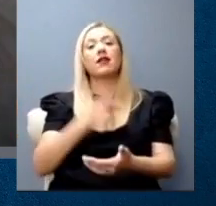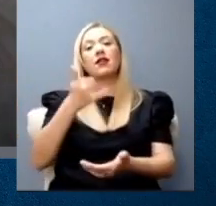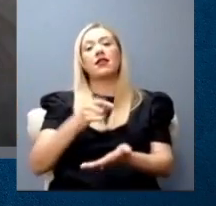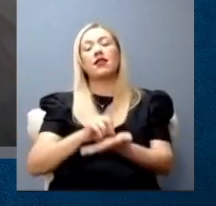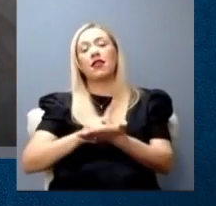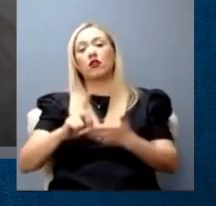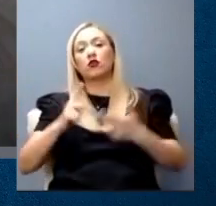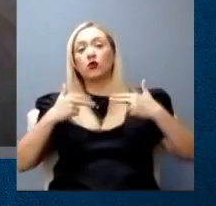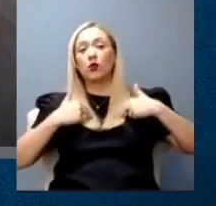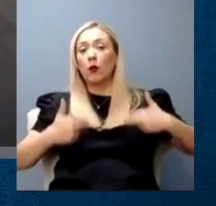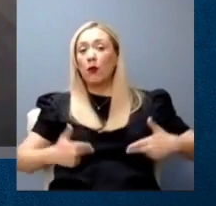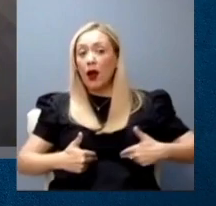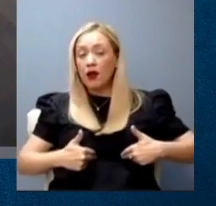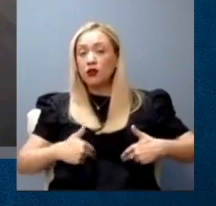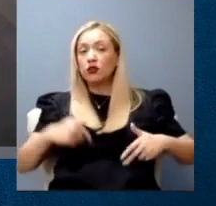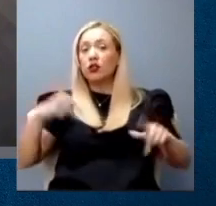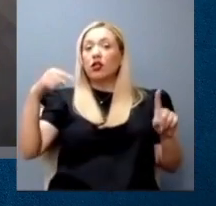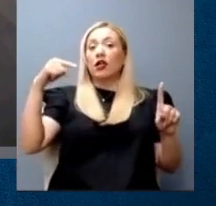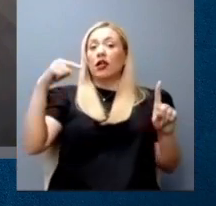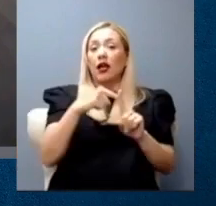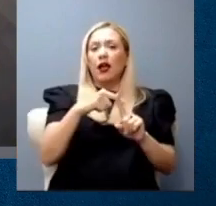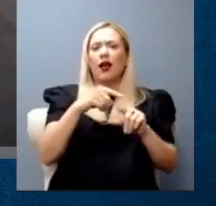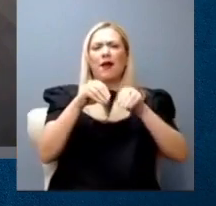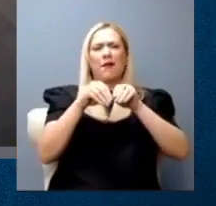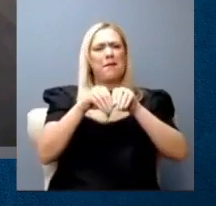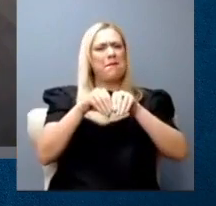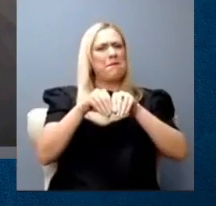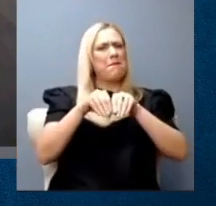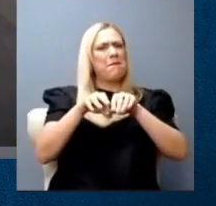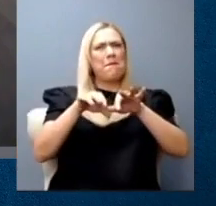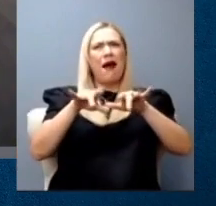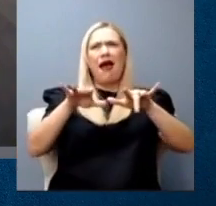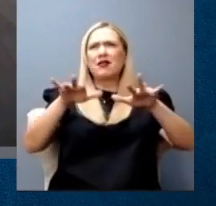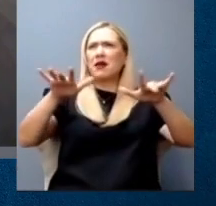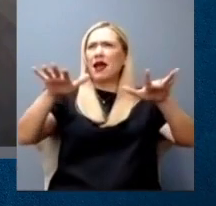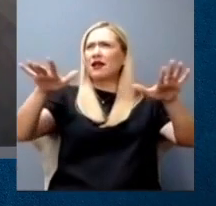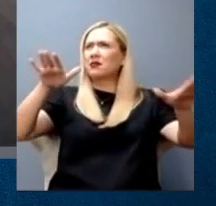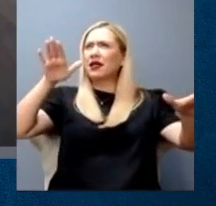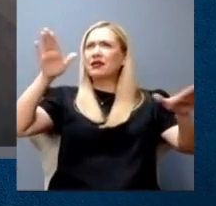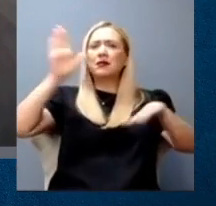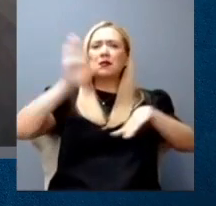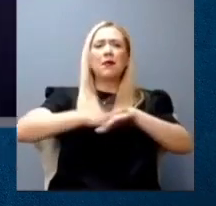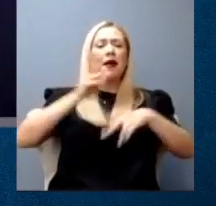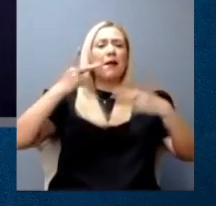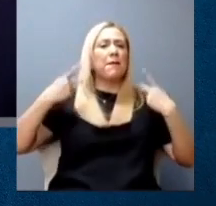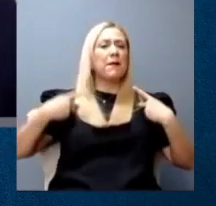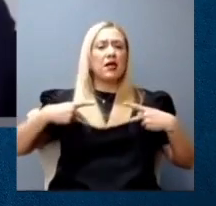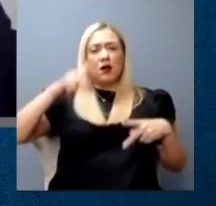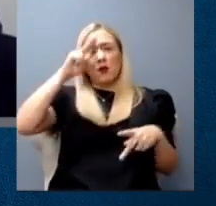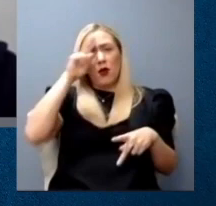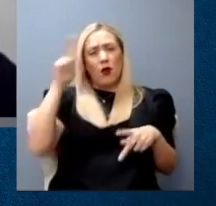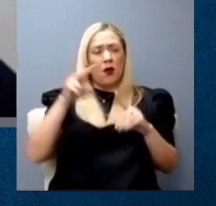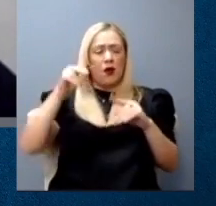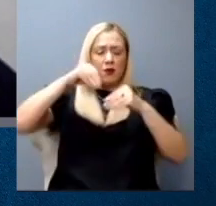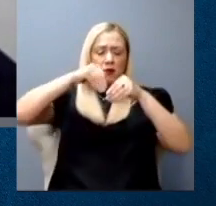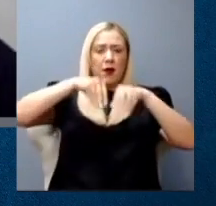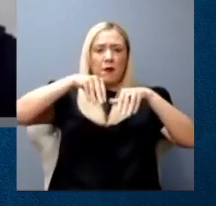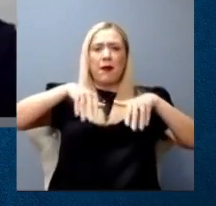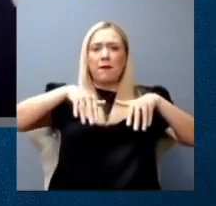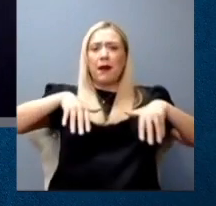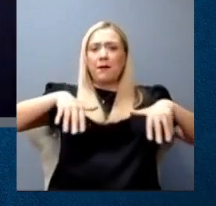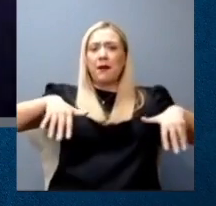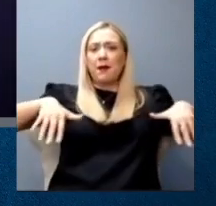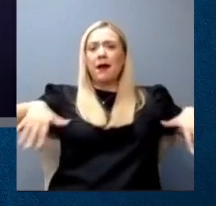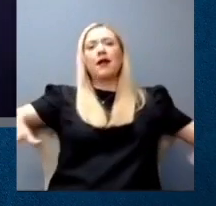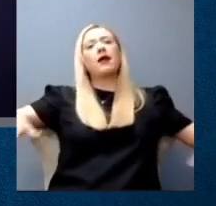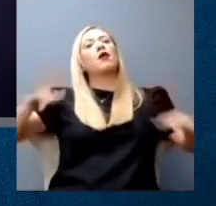derecho internacional de los derechos humanos llegue hasta los rincones de las personas más vulnerables. Entonces, es muy